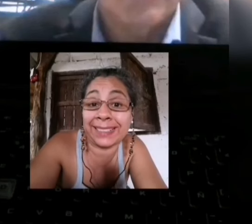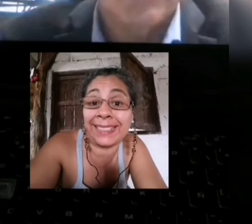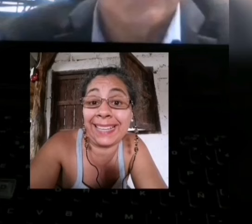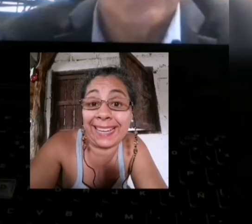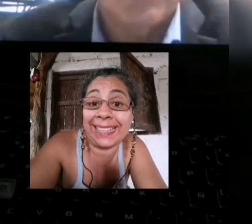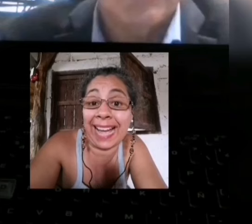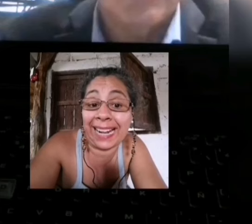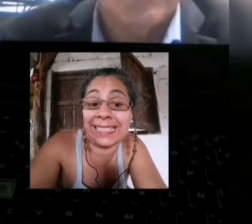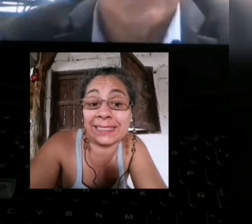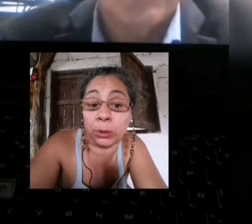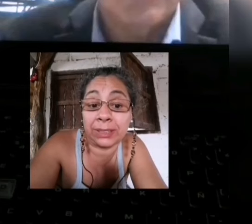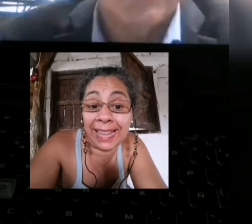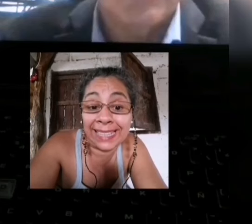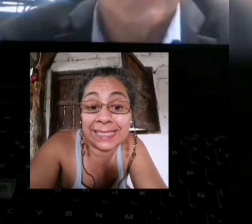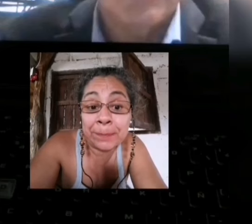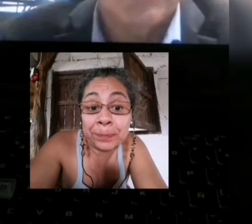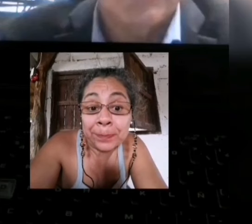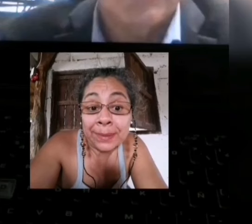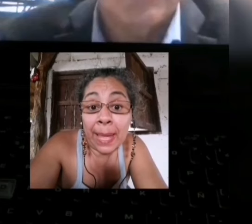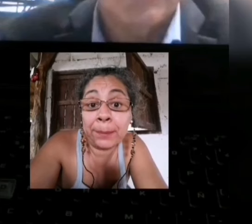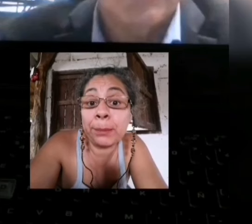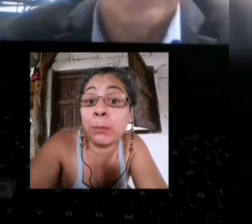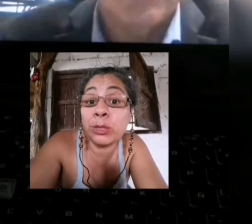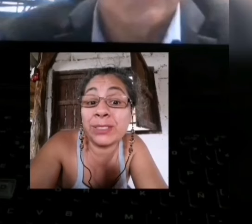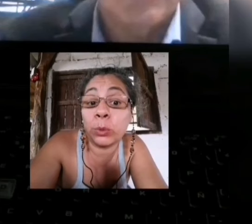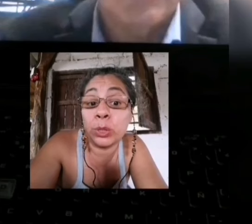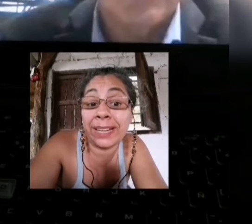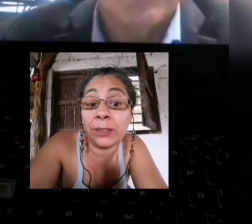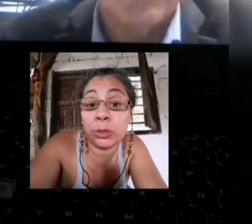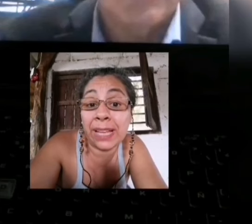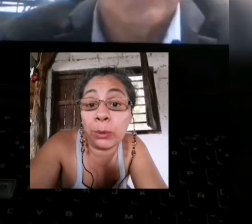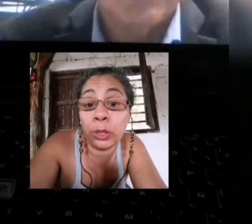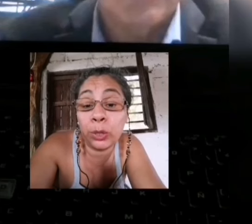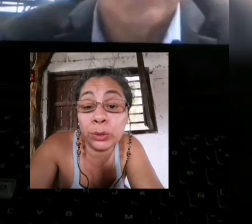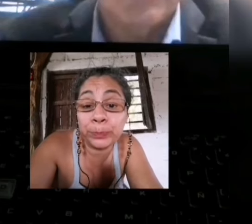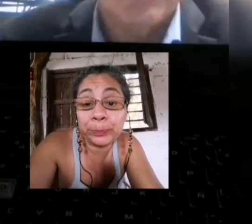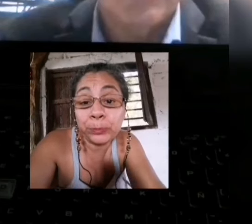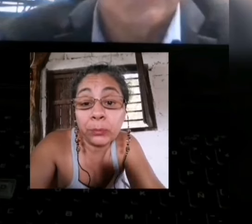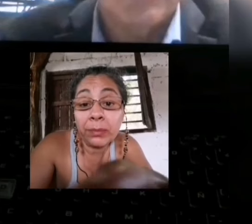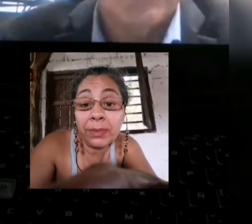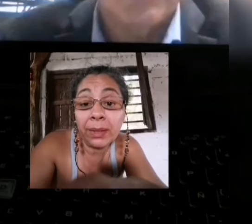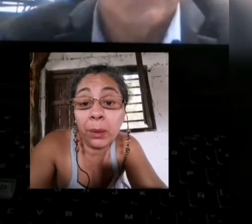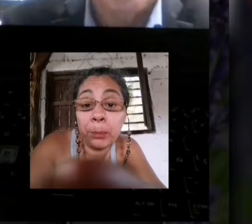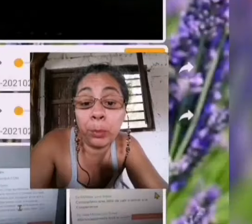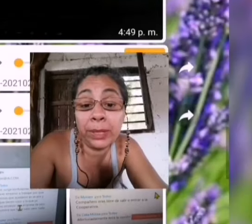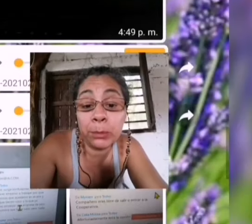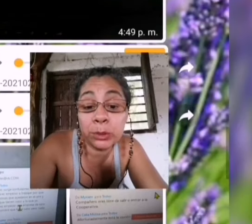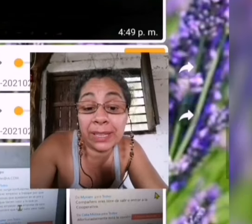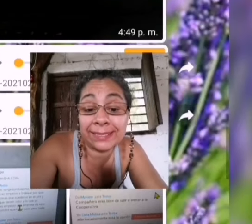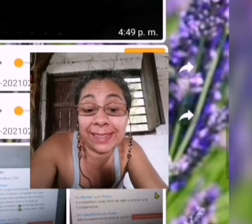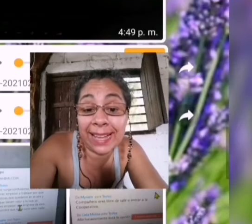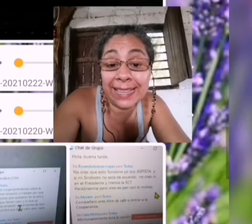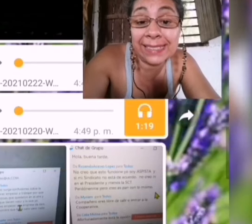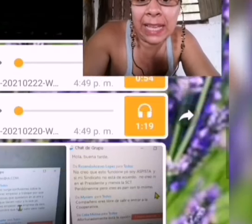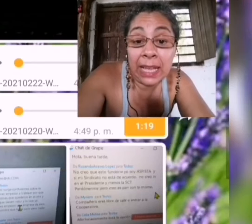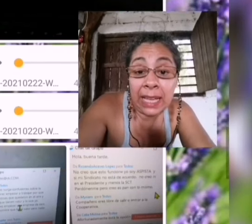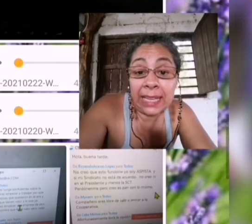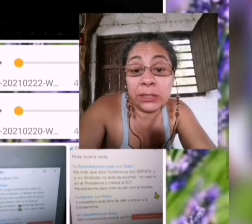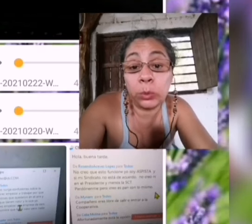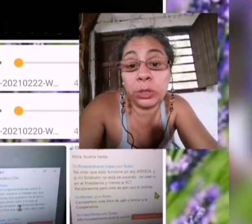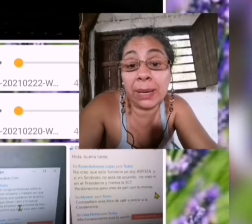hacemos aquí en Alas Cortadas. A ver, vamos a escuchar los audios. Ponemos atrás.